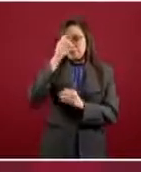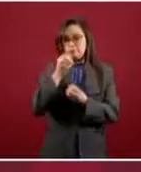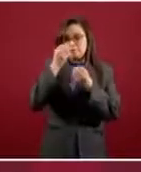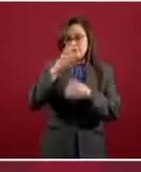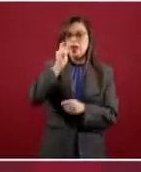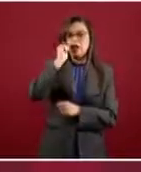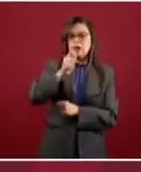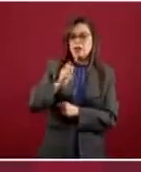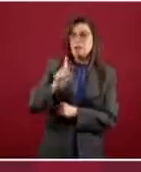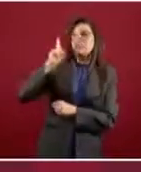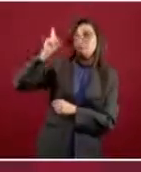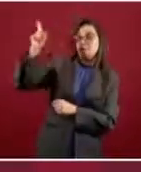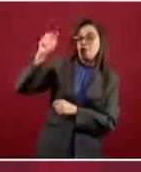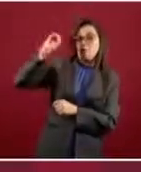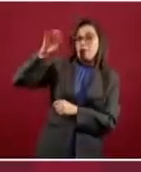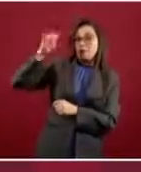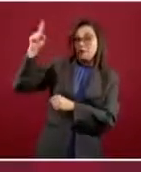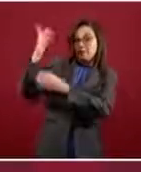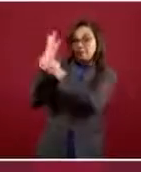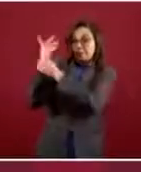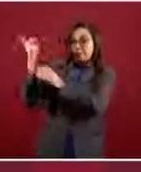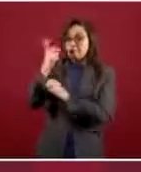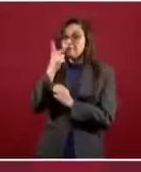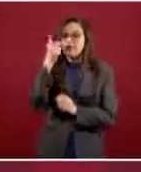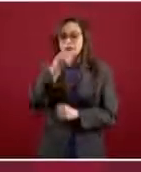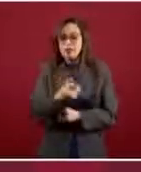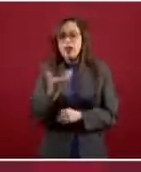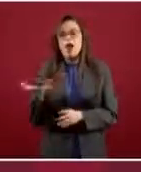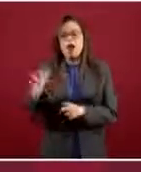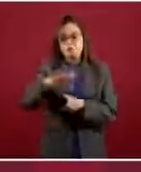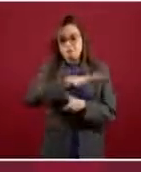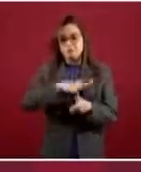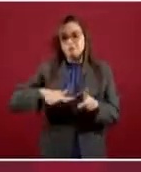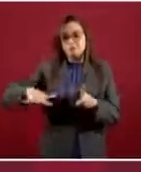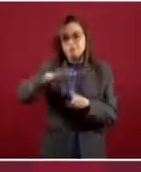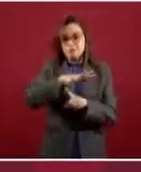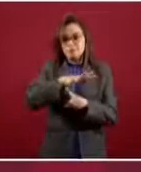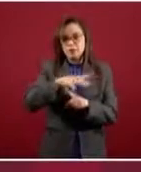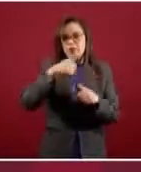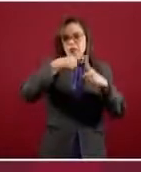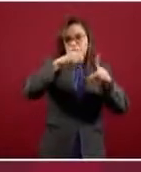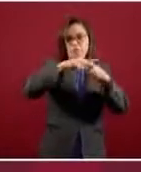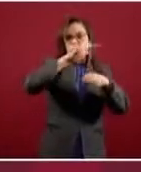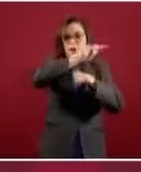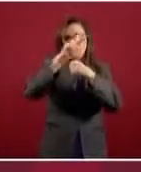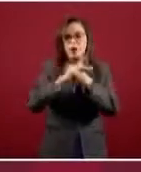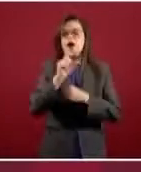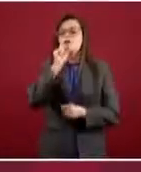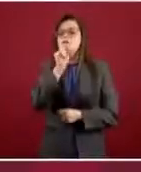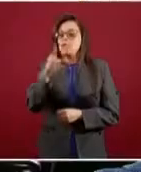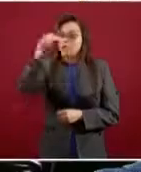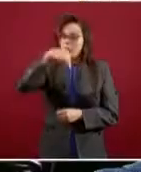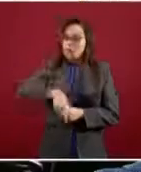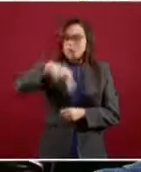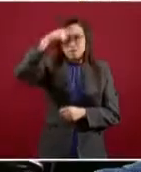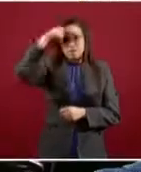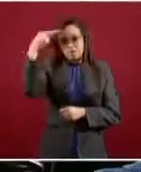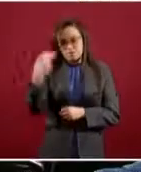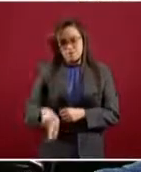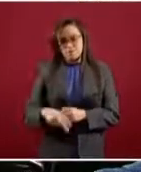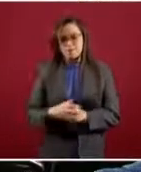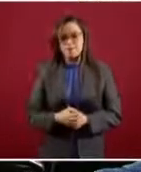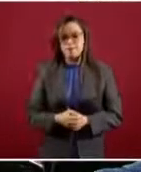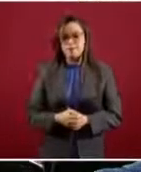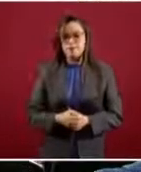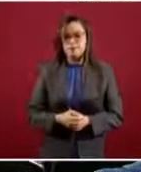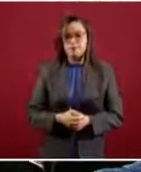Mundial de la Salud y que usamos en la mayoría de los países, desde luego incluido México, es una técnica que se llama reacción en cadena